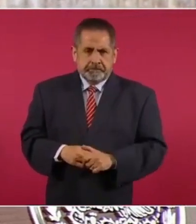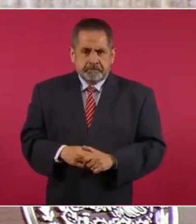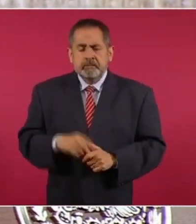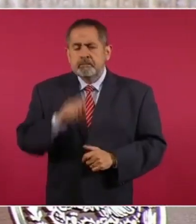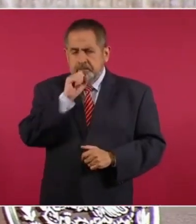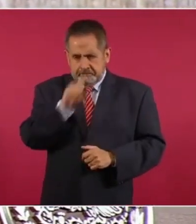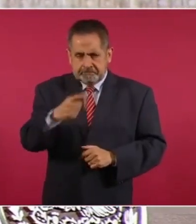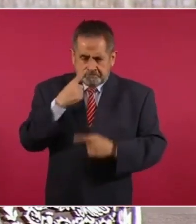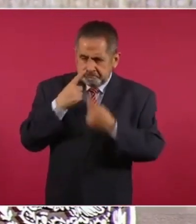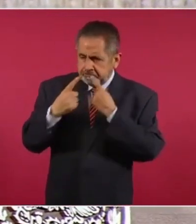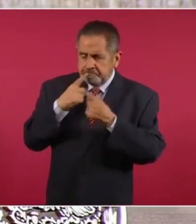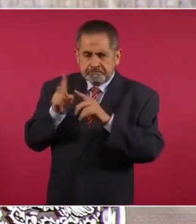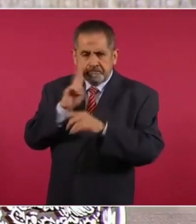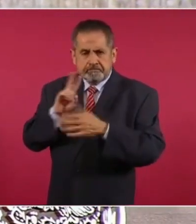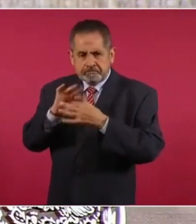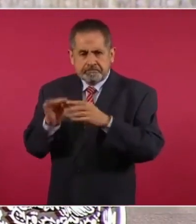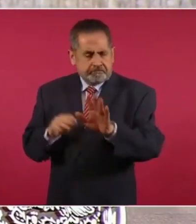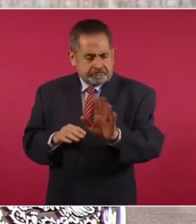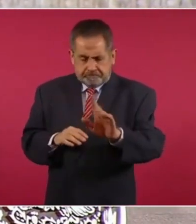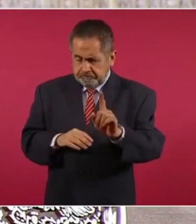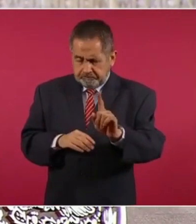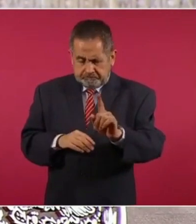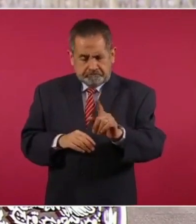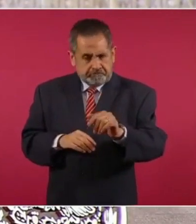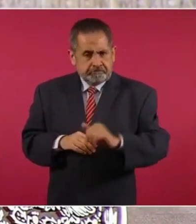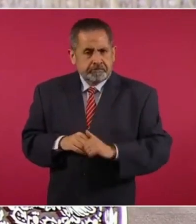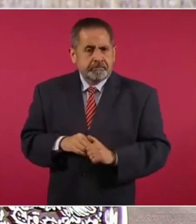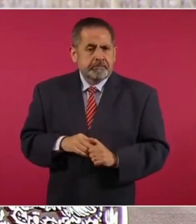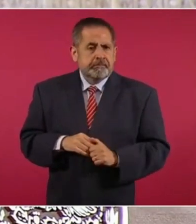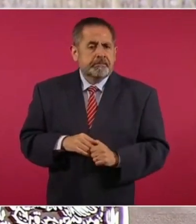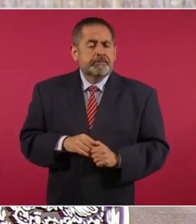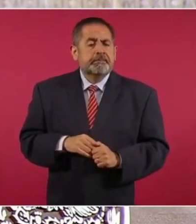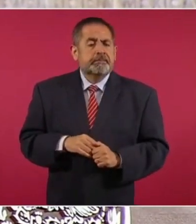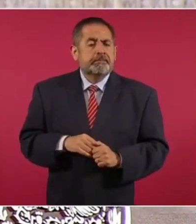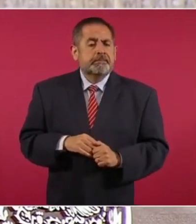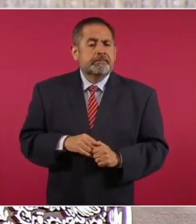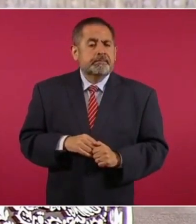también lo vemos, pero